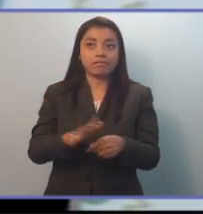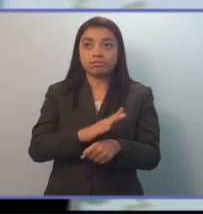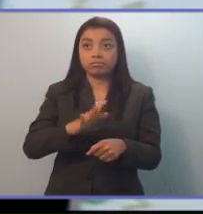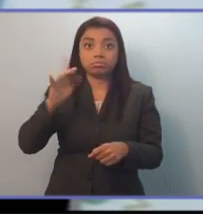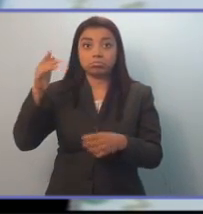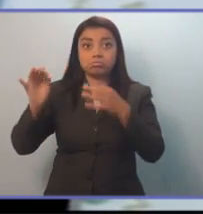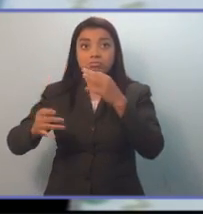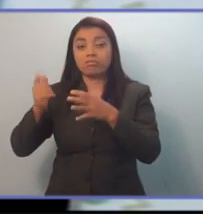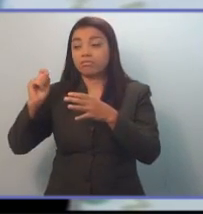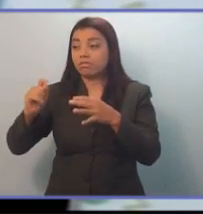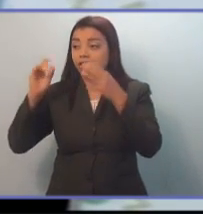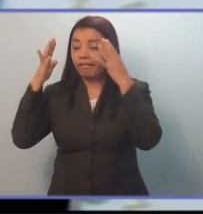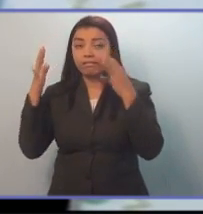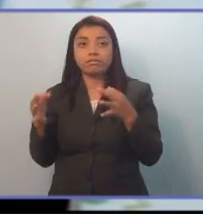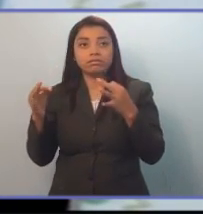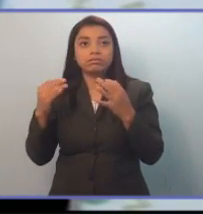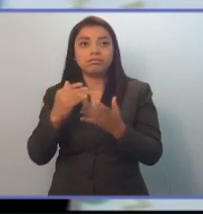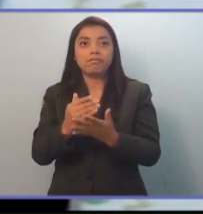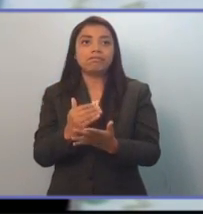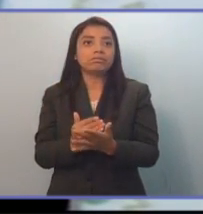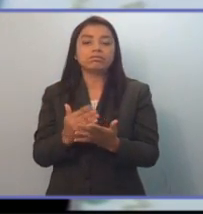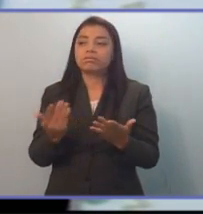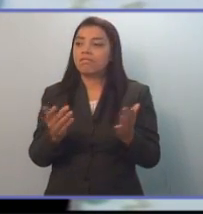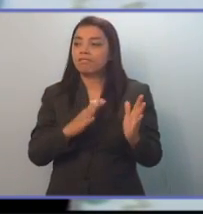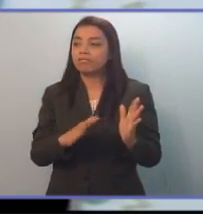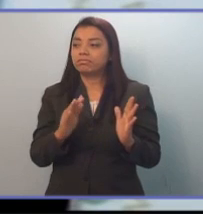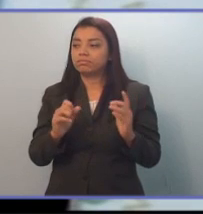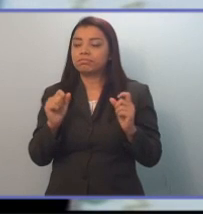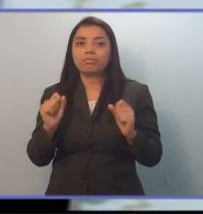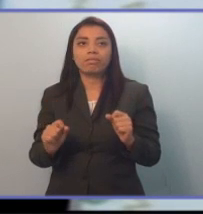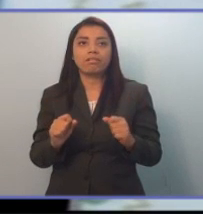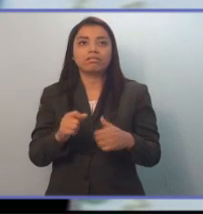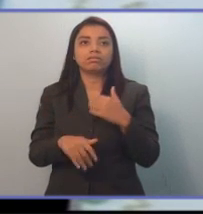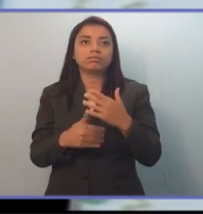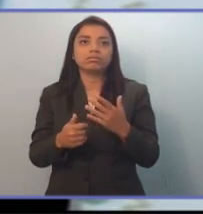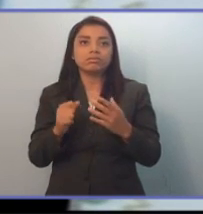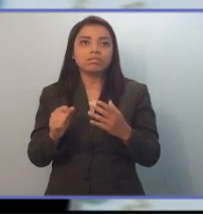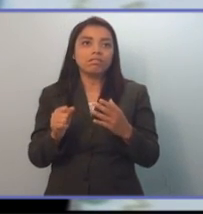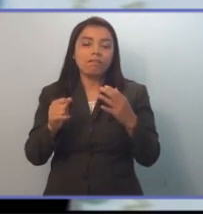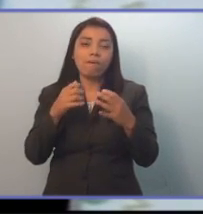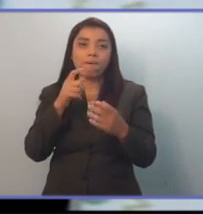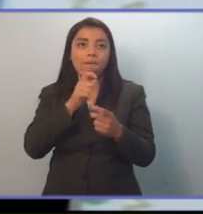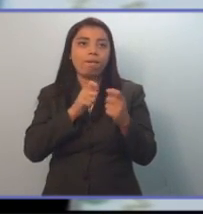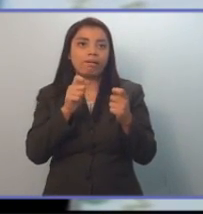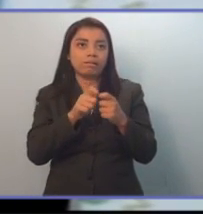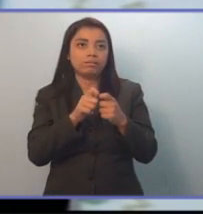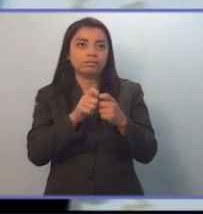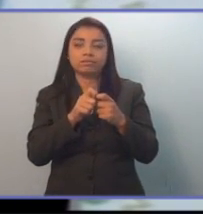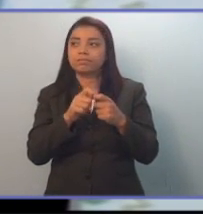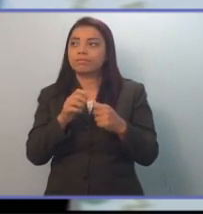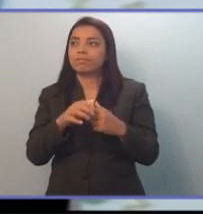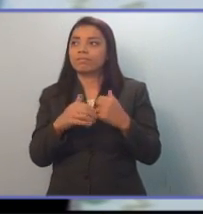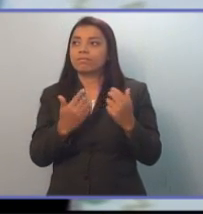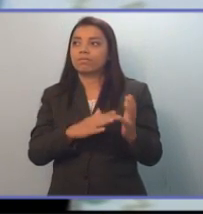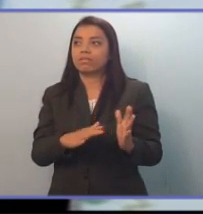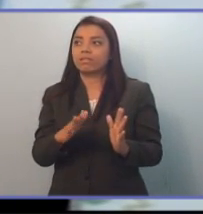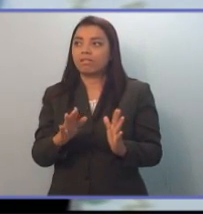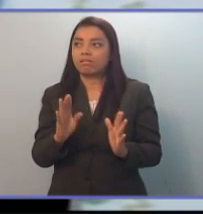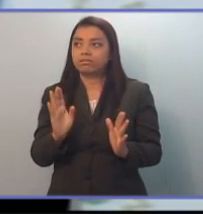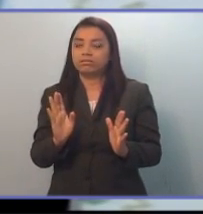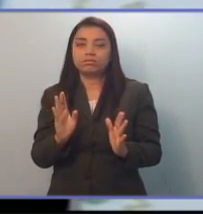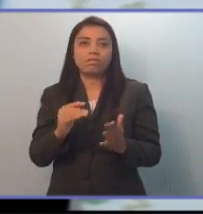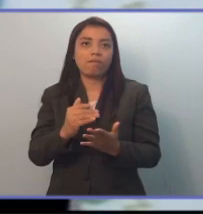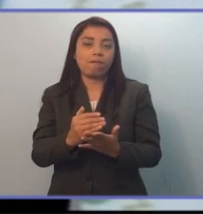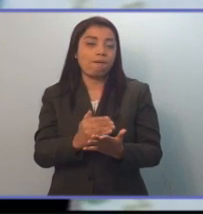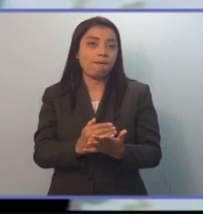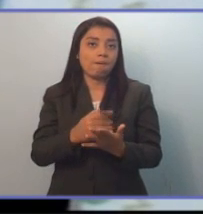juez. Incluso puede ser la fiscalía o puede ser un defensor particular o los